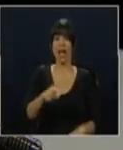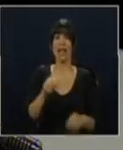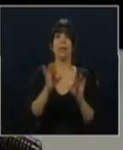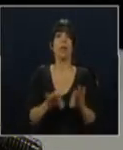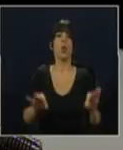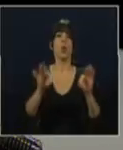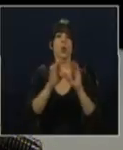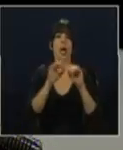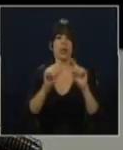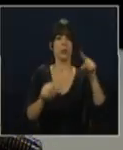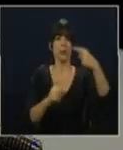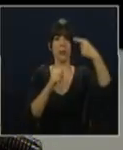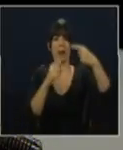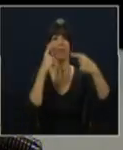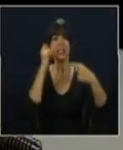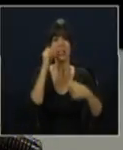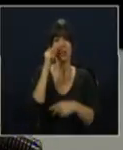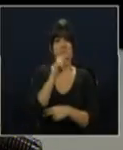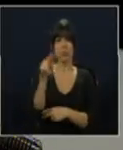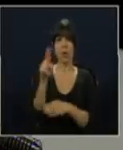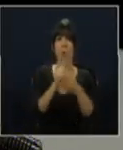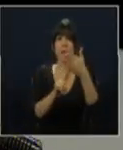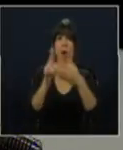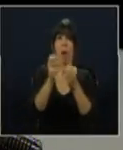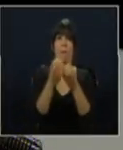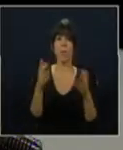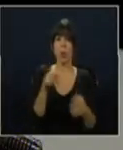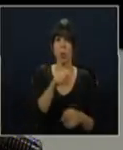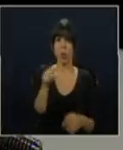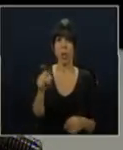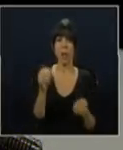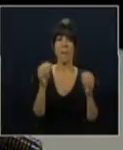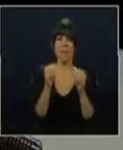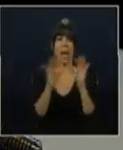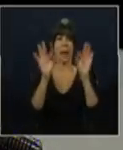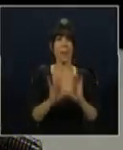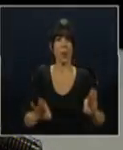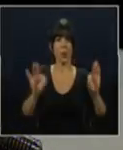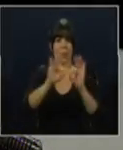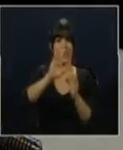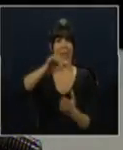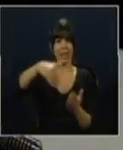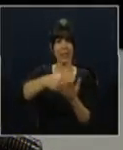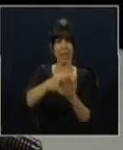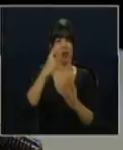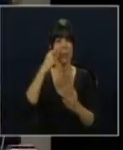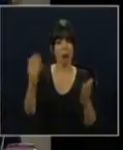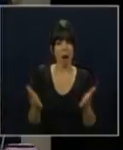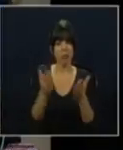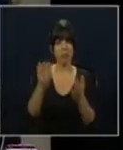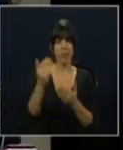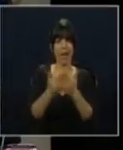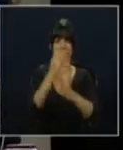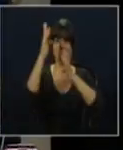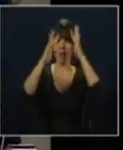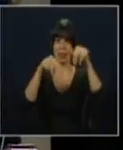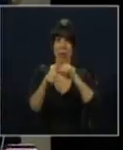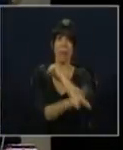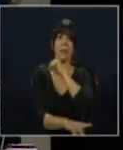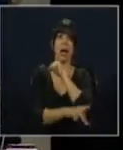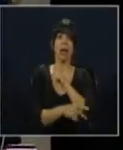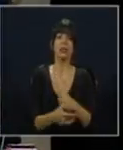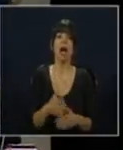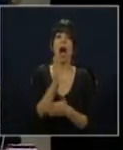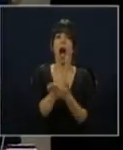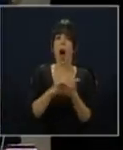al considerar a las universidades públicas como los más importantes centros de innovación del país. Aún